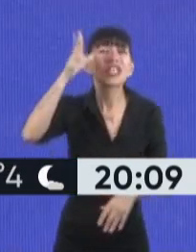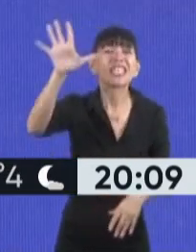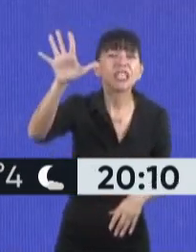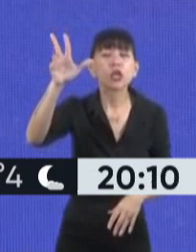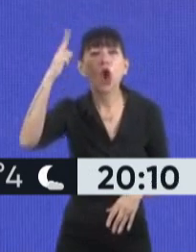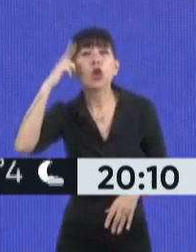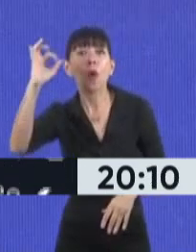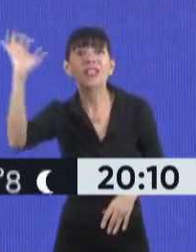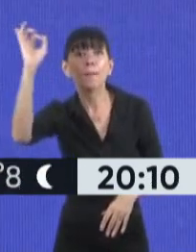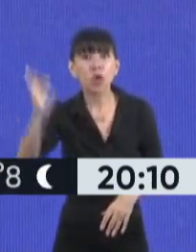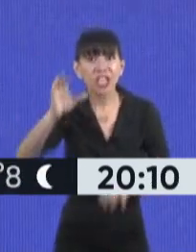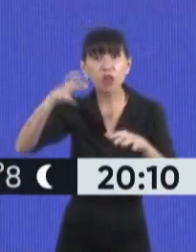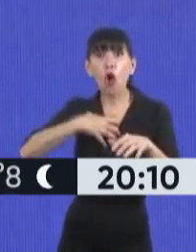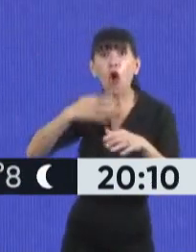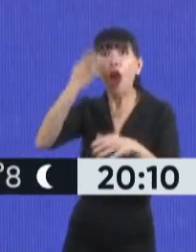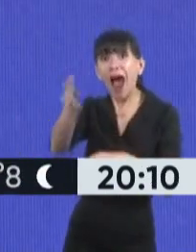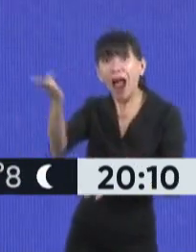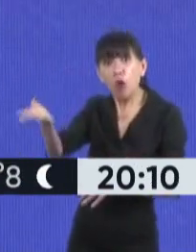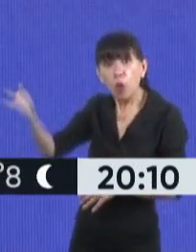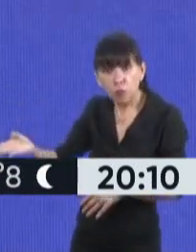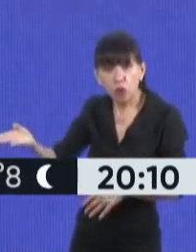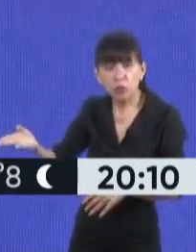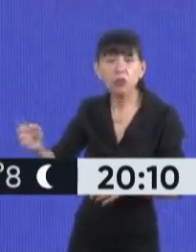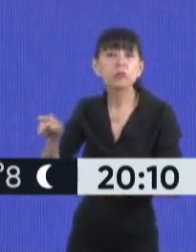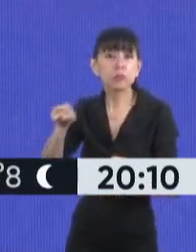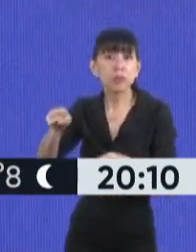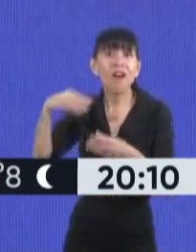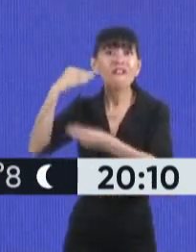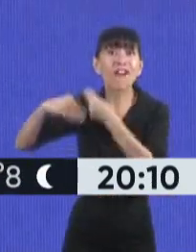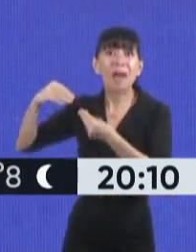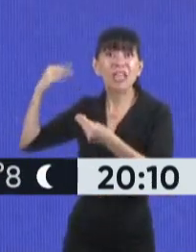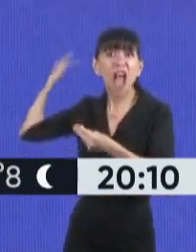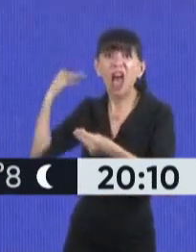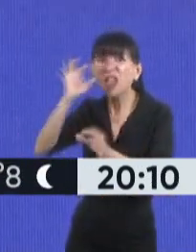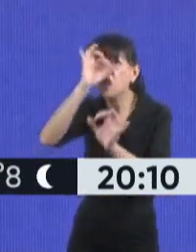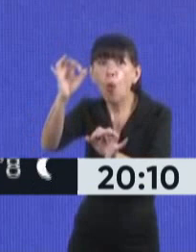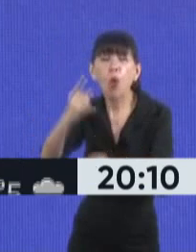85-90% de ellos, primera generación de universitarios de familias trabajadoras.